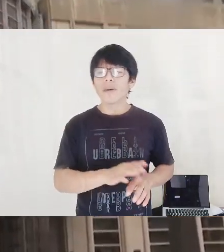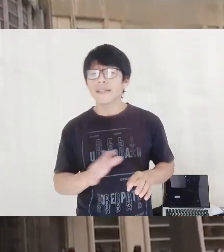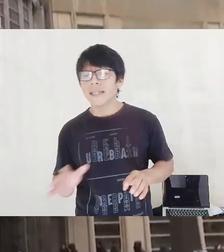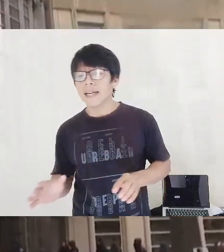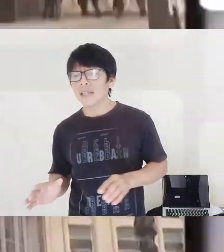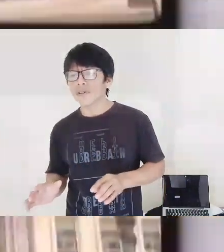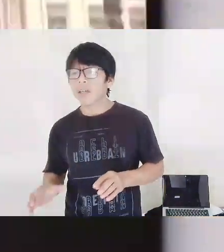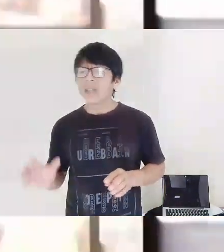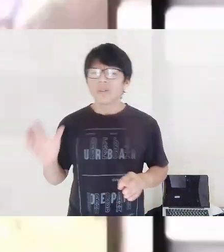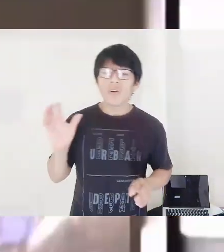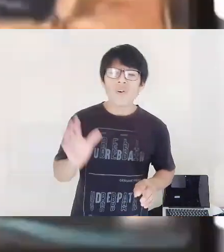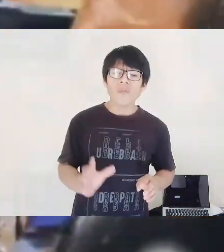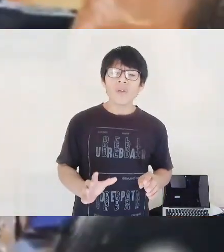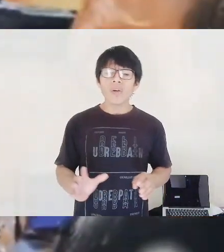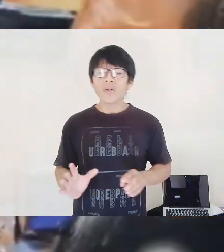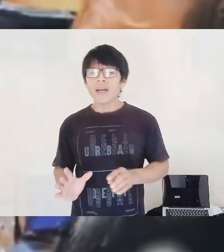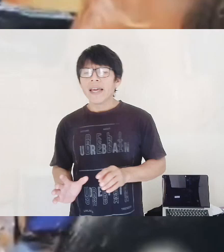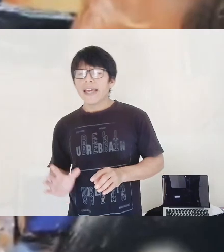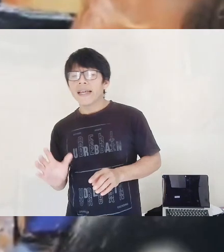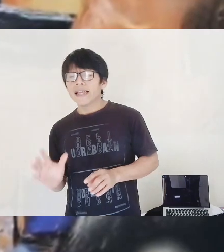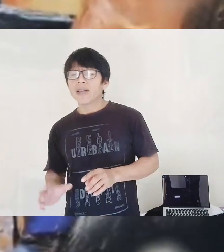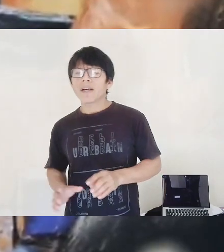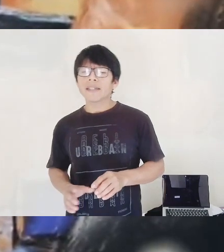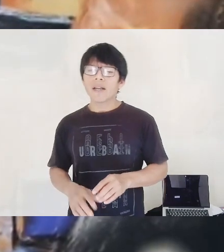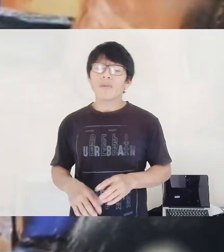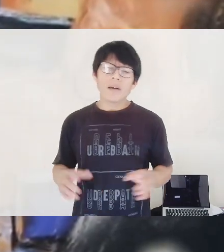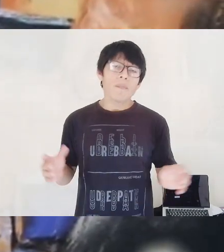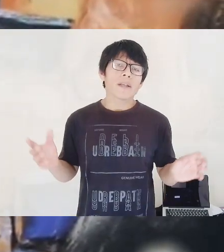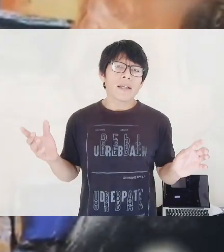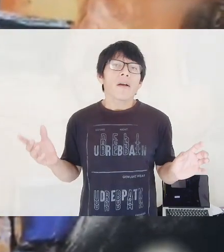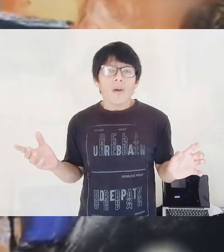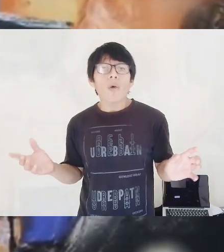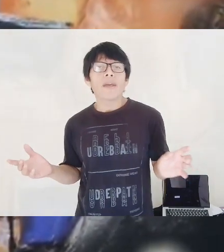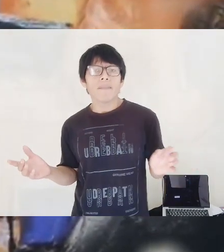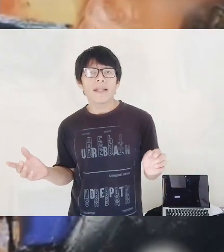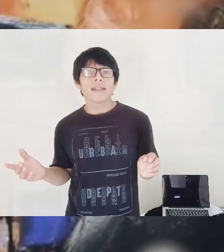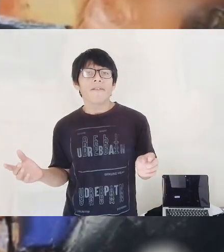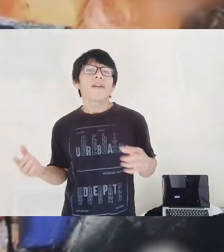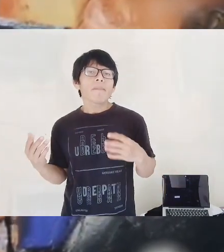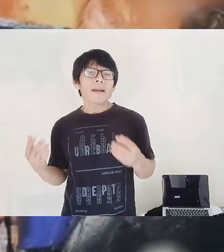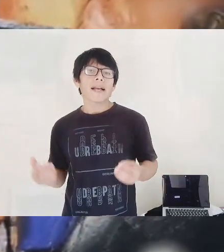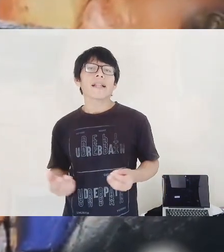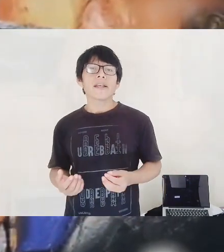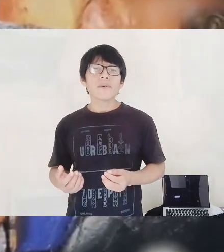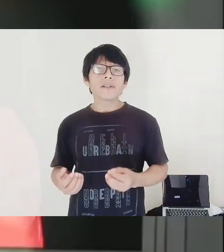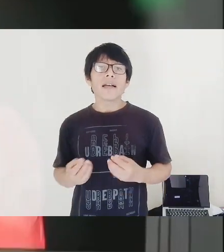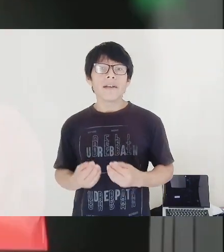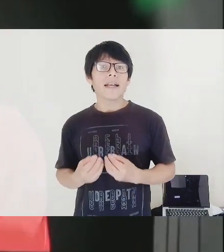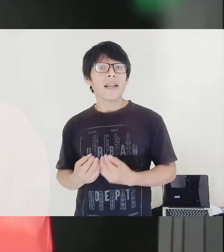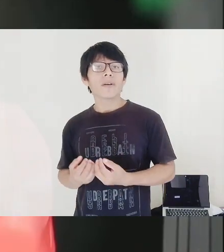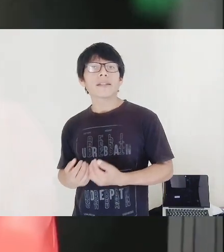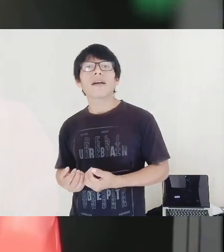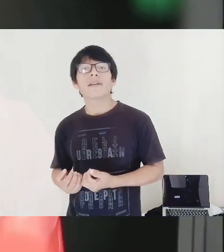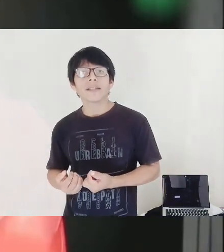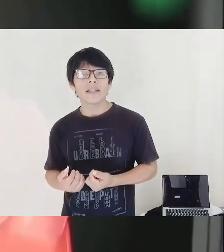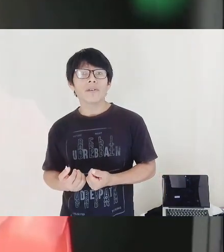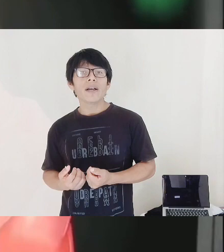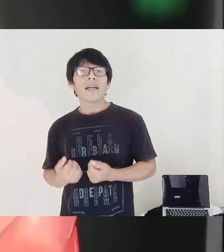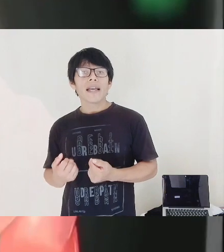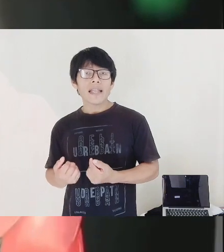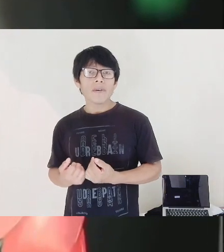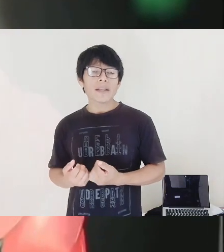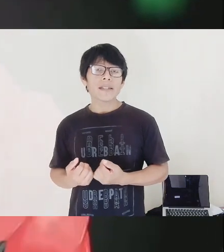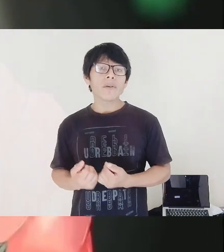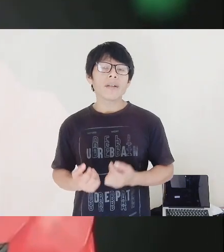alto? No voy a hacer caso. Yo confío en Genaro García Luna porque obviamente Felipe Calderón sabía que era lo que estaba